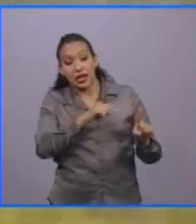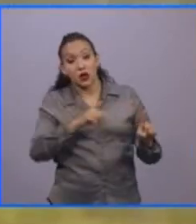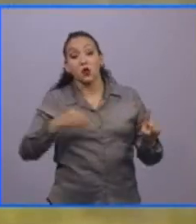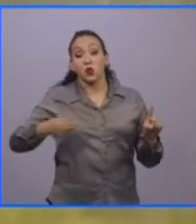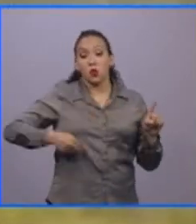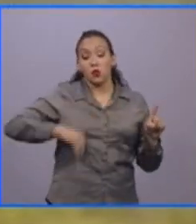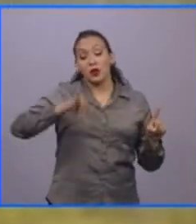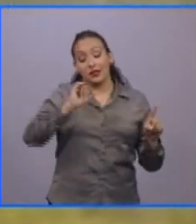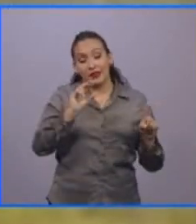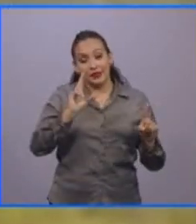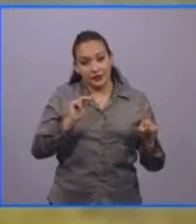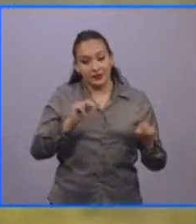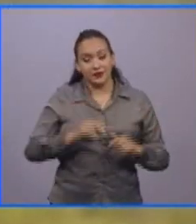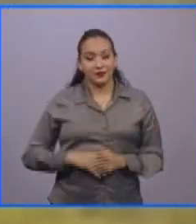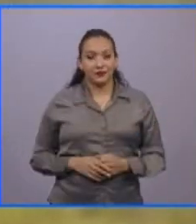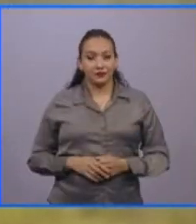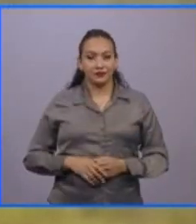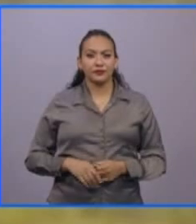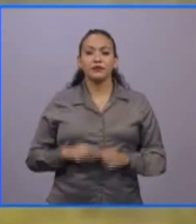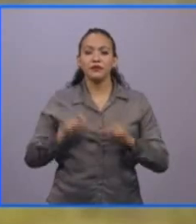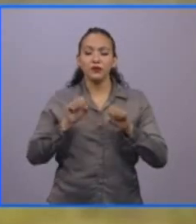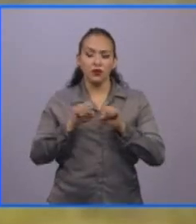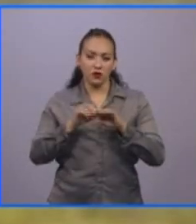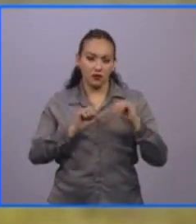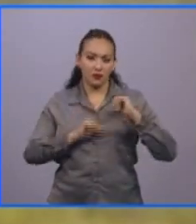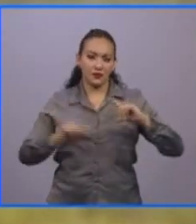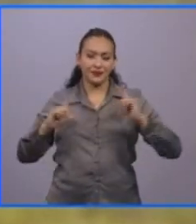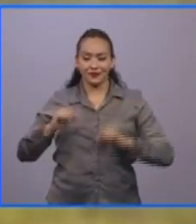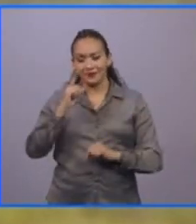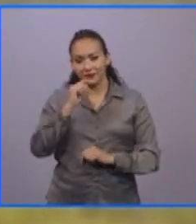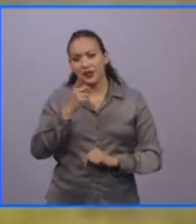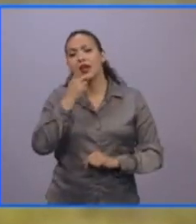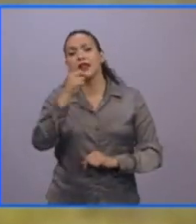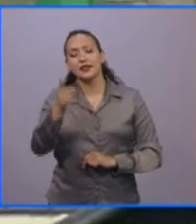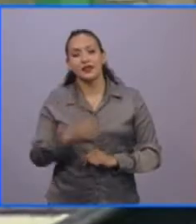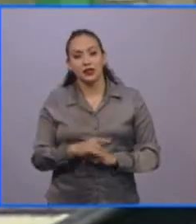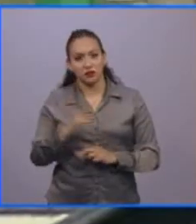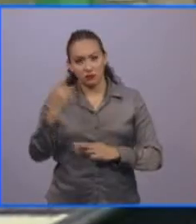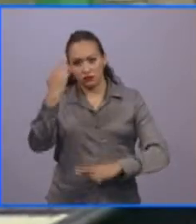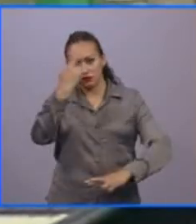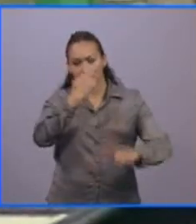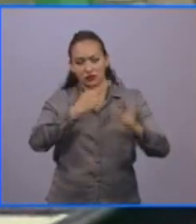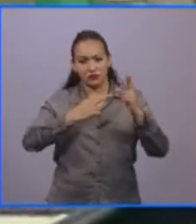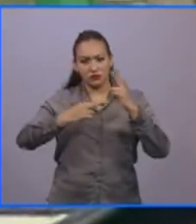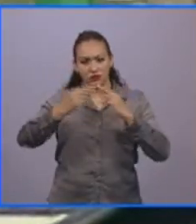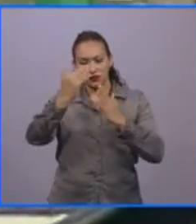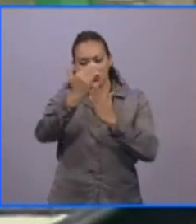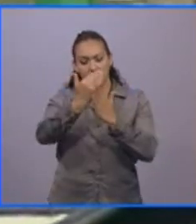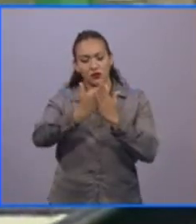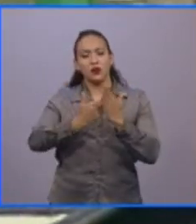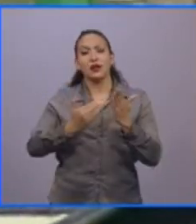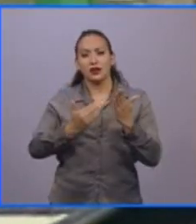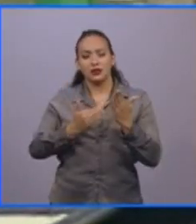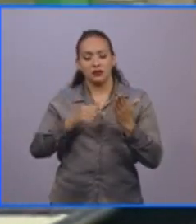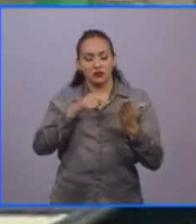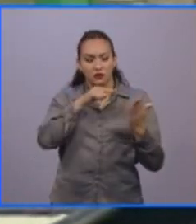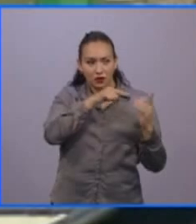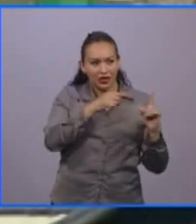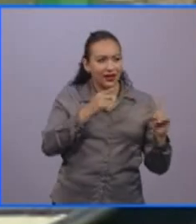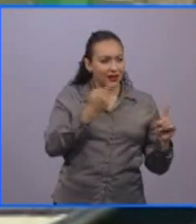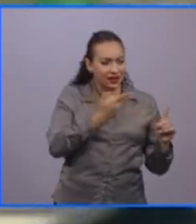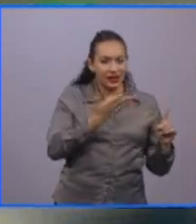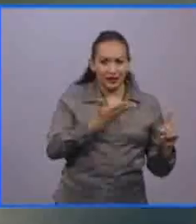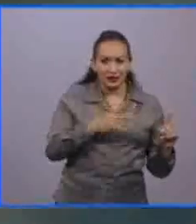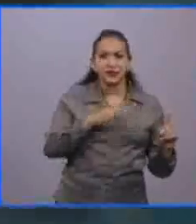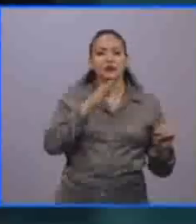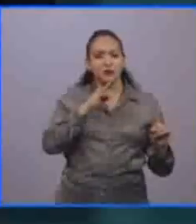responsable del delito que se le acusa. La Fiscalía General de la República calificó la resolución de trascendente no solo por la naturaleza del